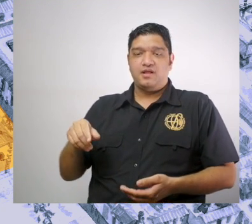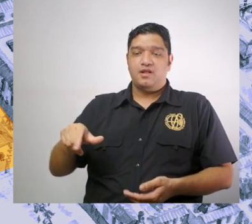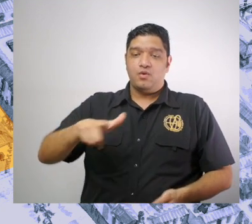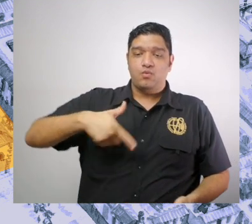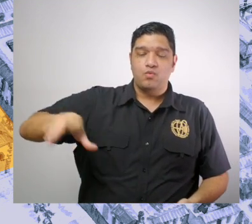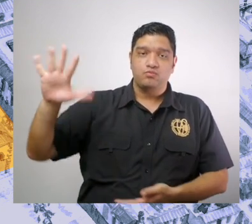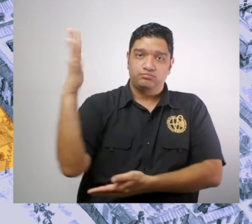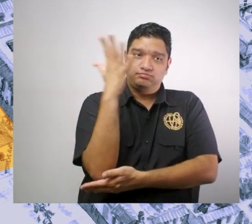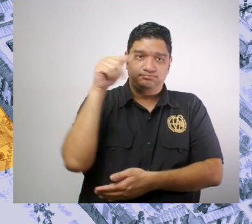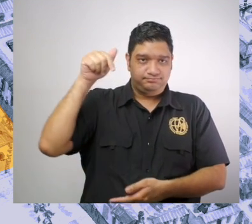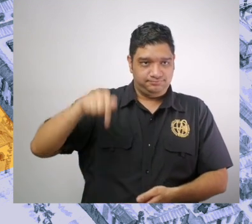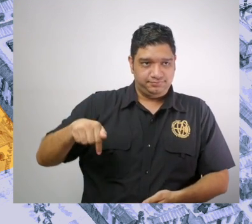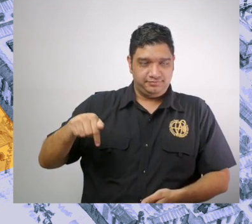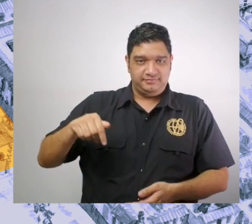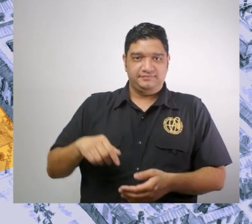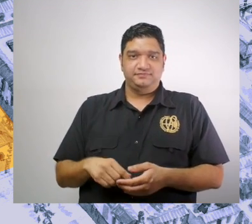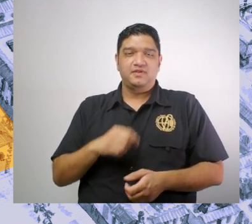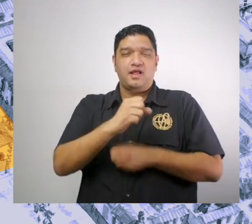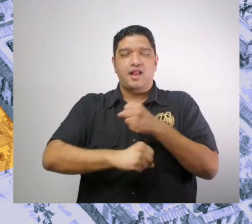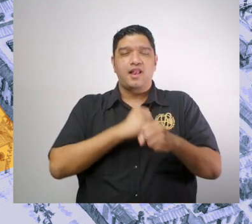Mayor. En